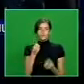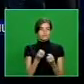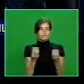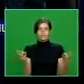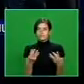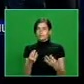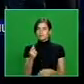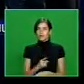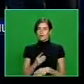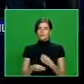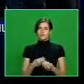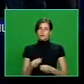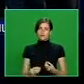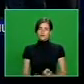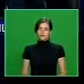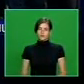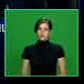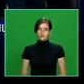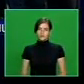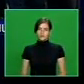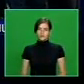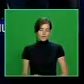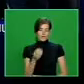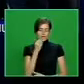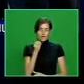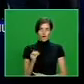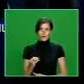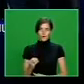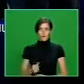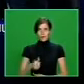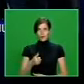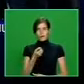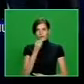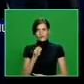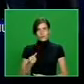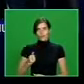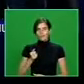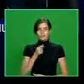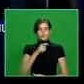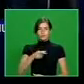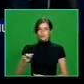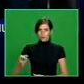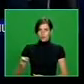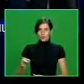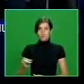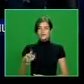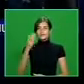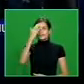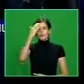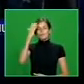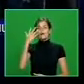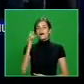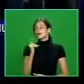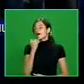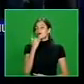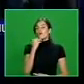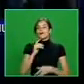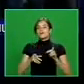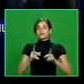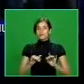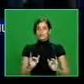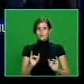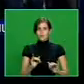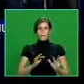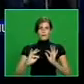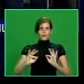de cosas pues que la juventud Más allá de la juventud cualquier ciudadano sepa que tiene una opción allí para